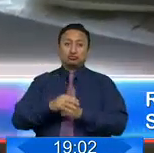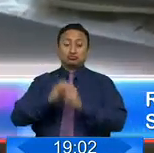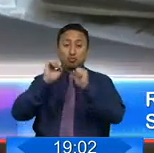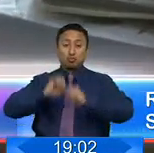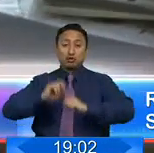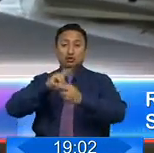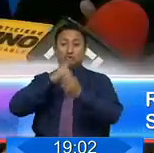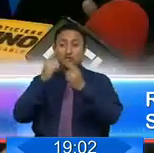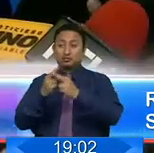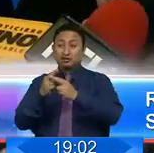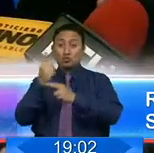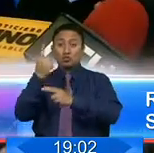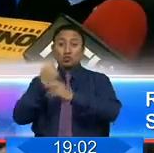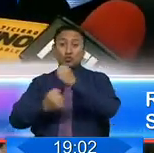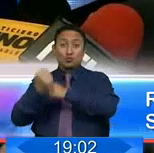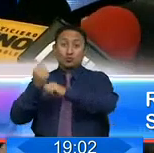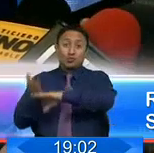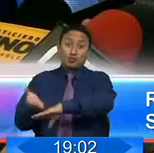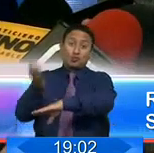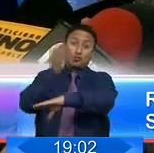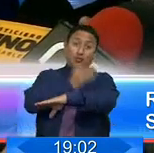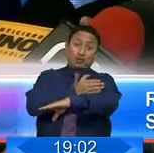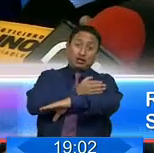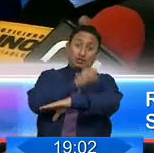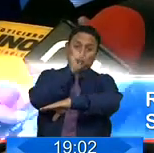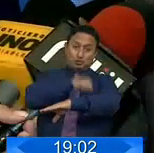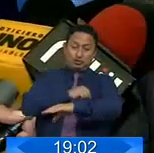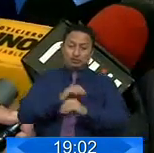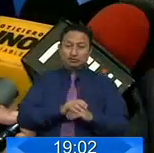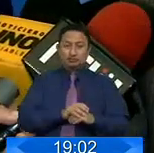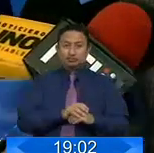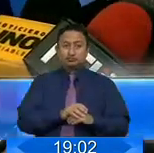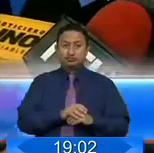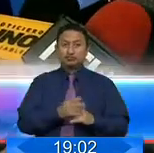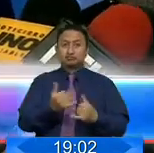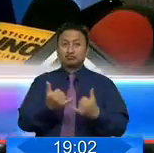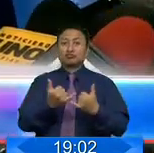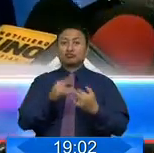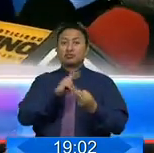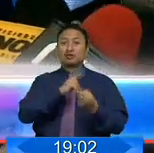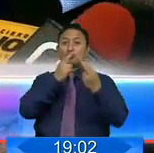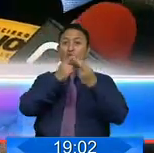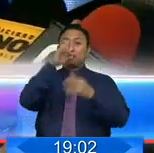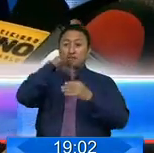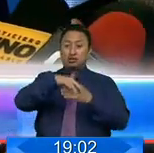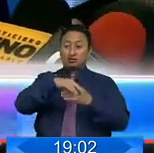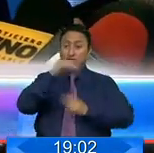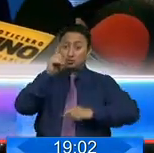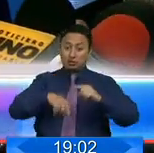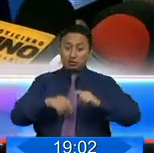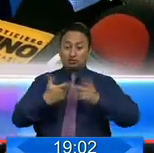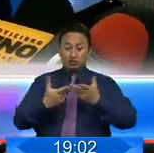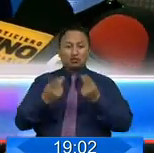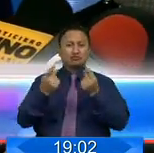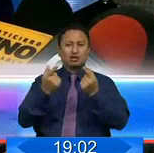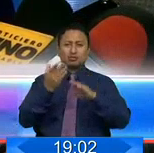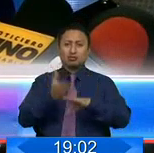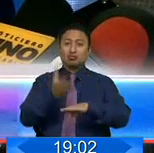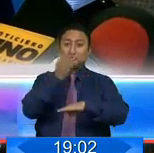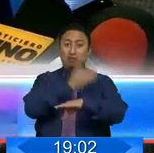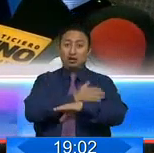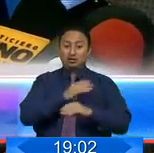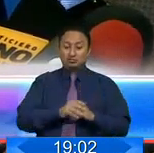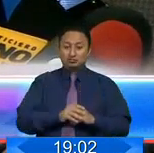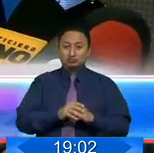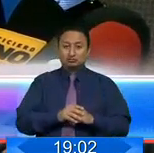año antes. Hay que evitar cualquier maniobra que evite a las reformas electorales, que las reformas electorales tengan curso antes del 21. Si empezamos